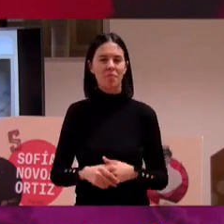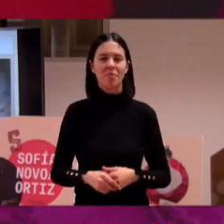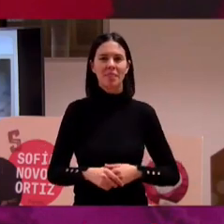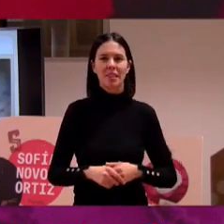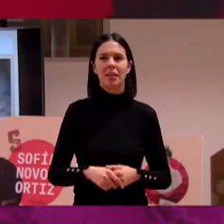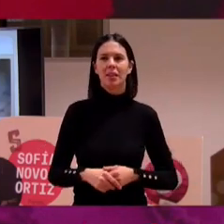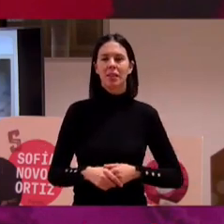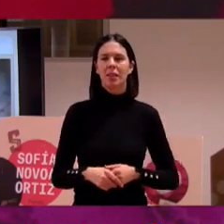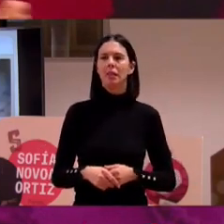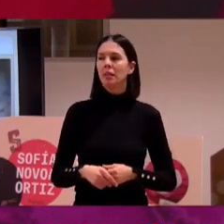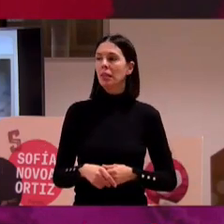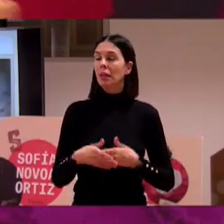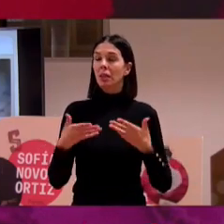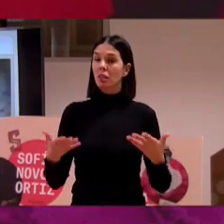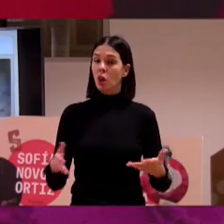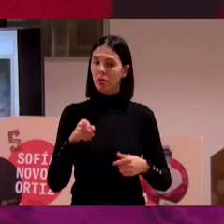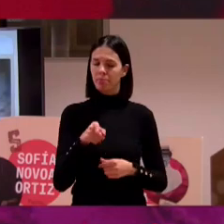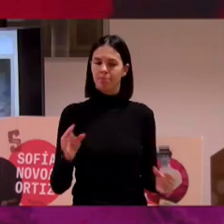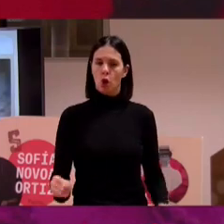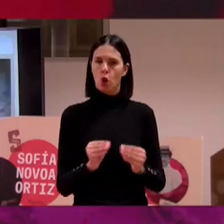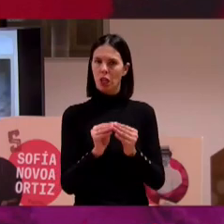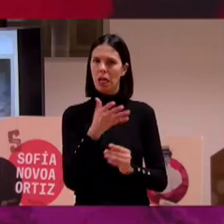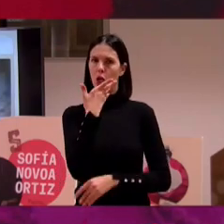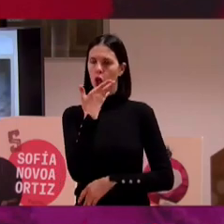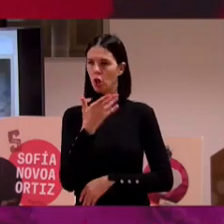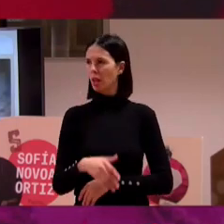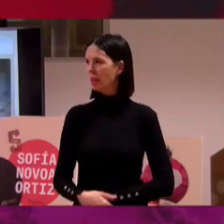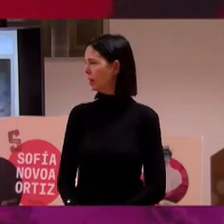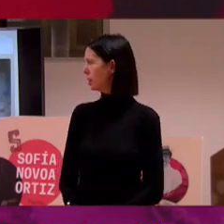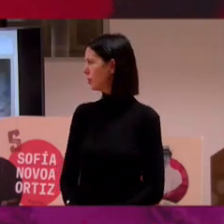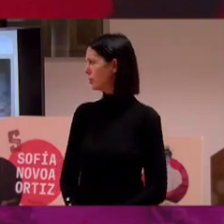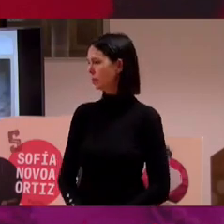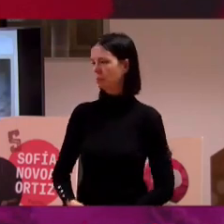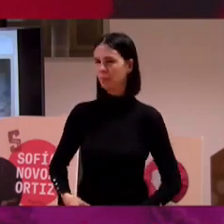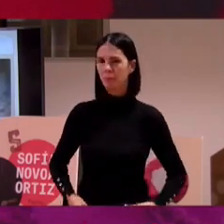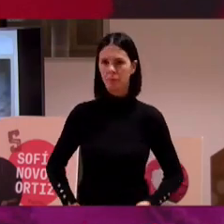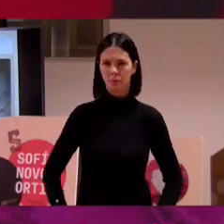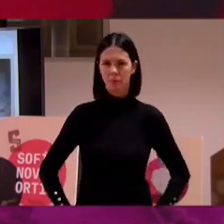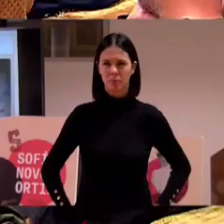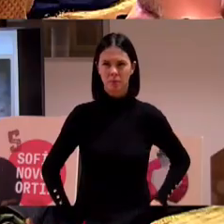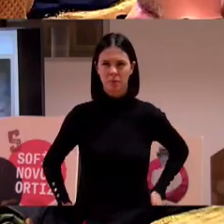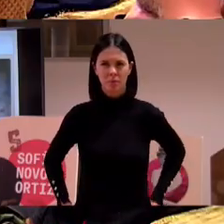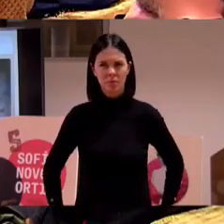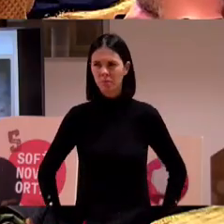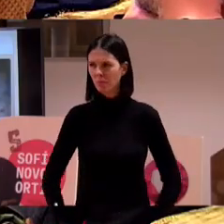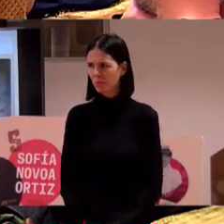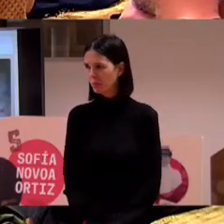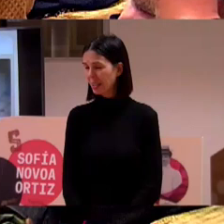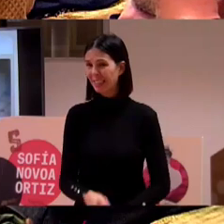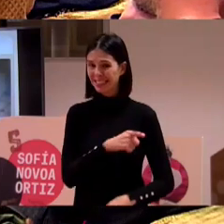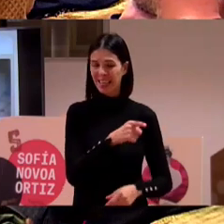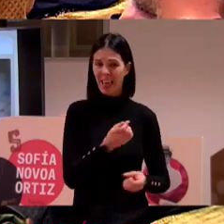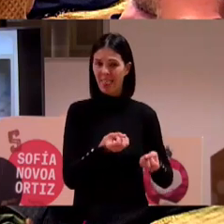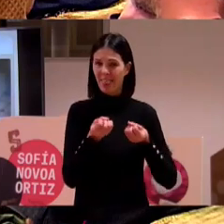E o piano, ¿no? En donde ali se coñecen. Foi ela... A encargada un pouco de dar as malas noticias